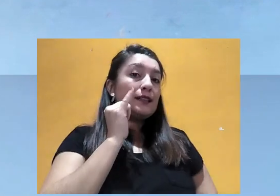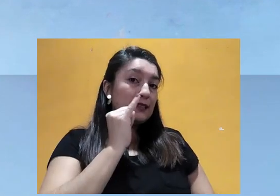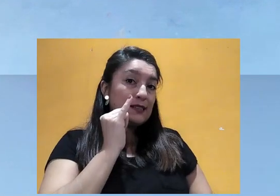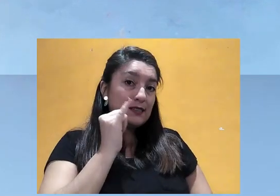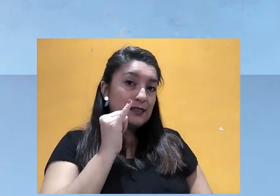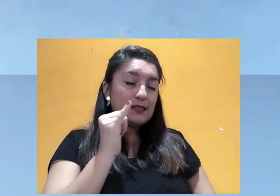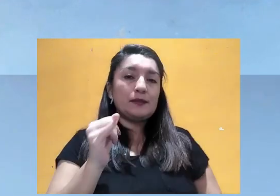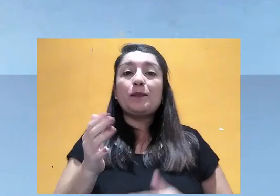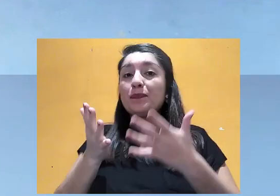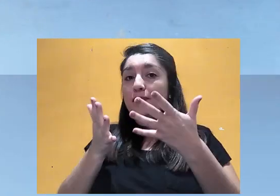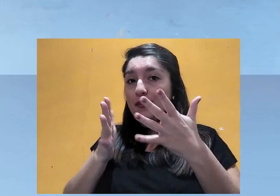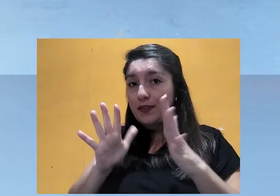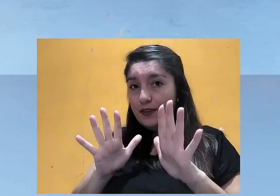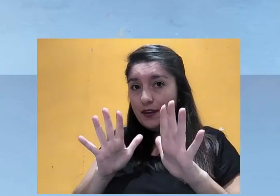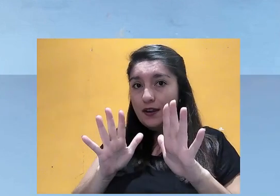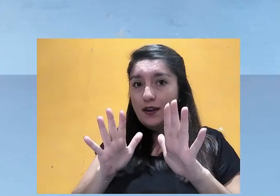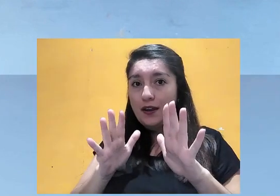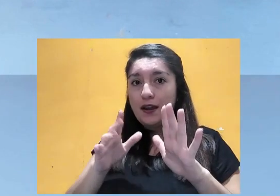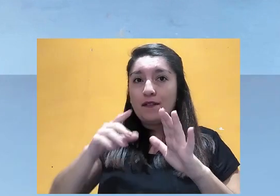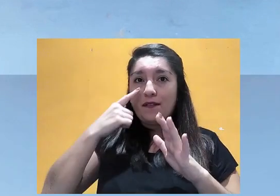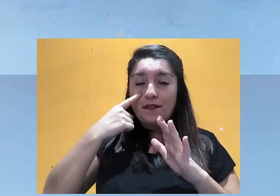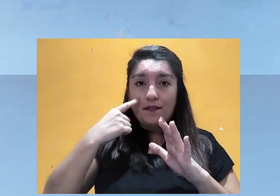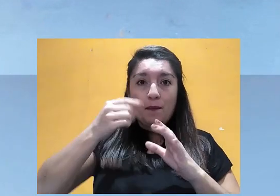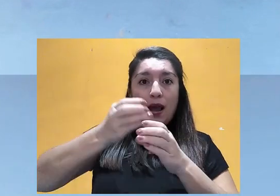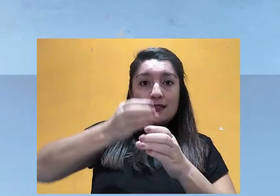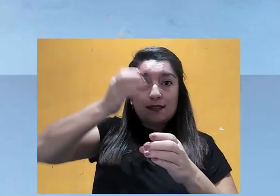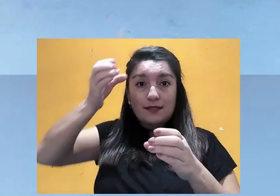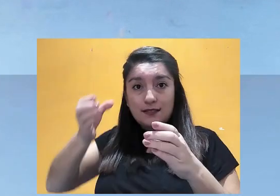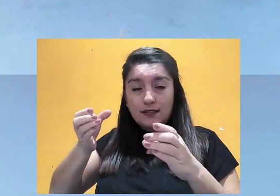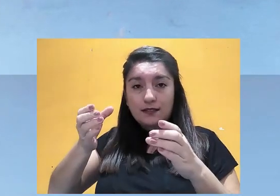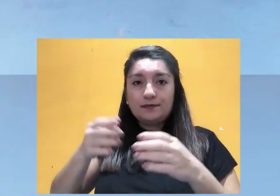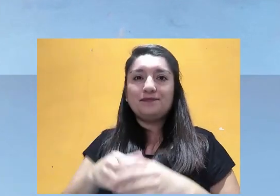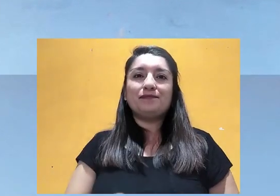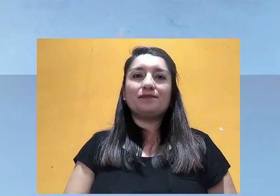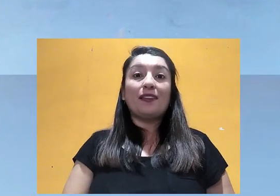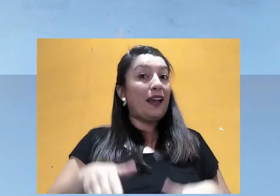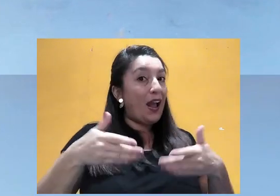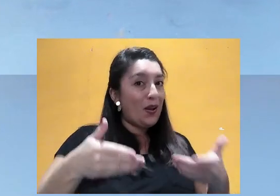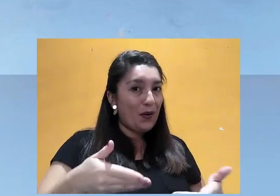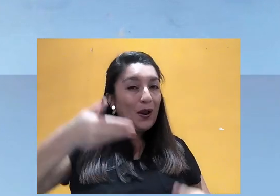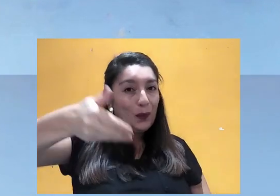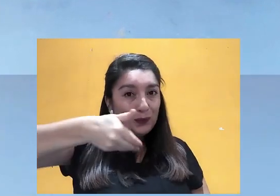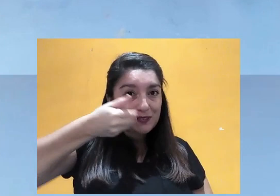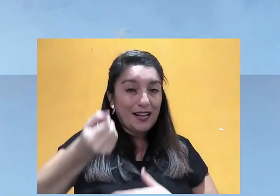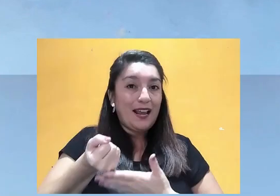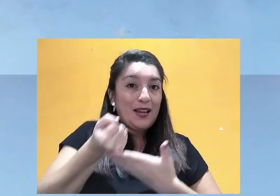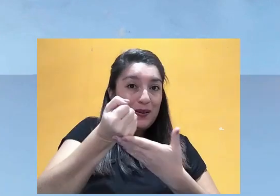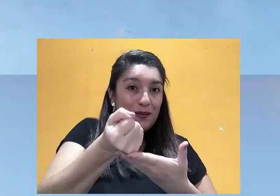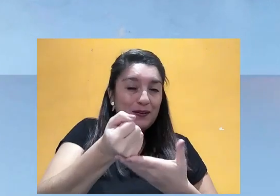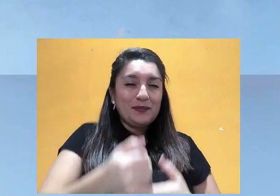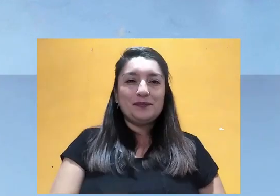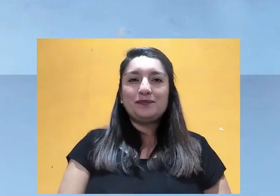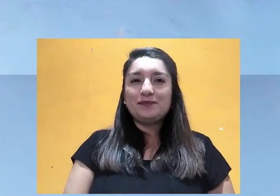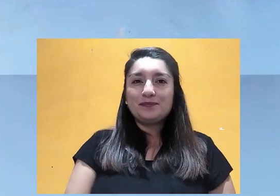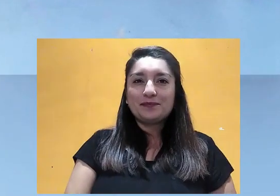sí. Ya, vamos a sacar el embudo. Y ahora con la ayuda de una cuchara. ¿Con la ayuda de la cuchara?